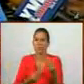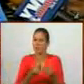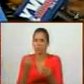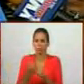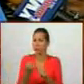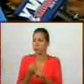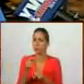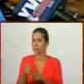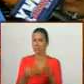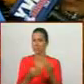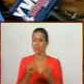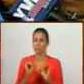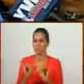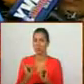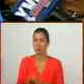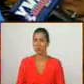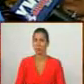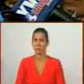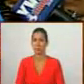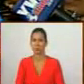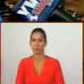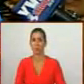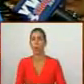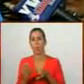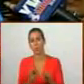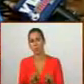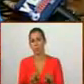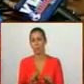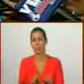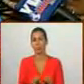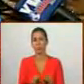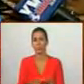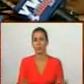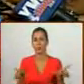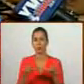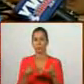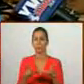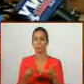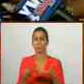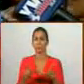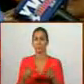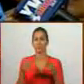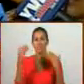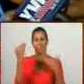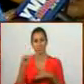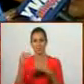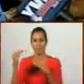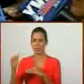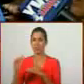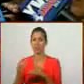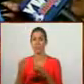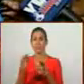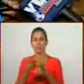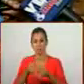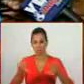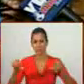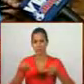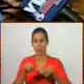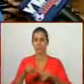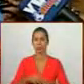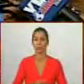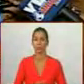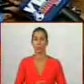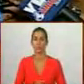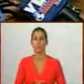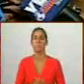a desarrollar las comunidades yucpas que ocupen estas unidades productivas en el marco de la delimitación de su territorio y su hábitat.